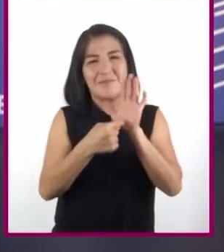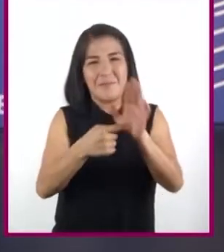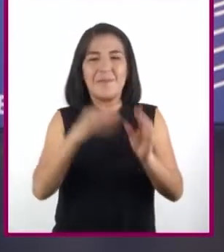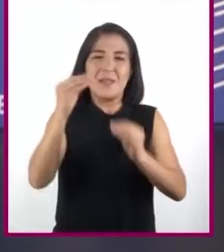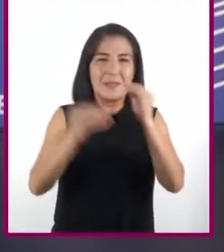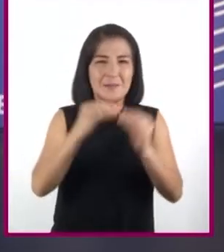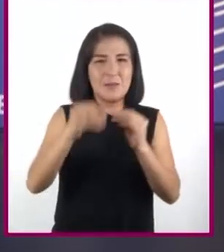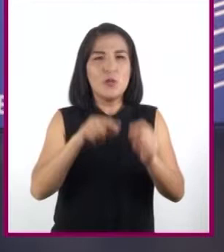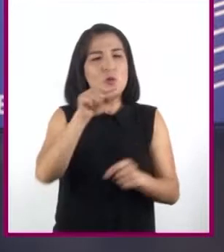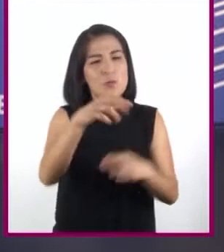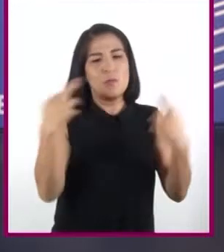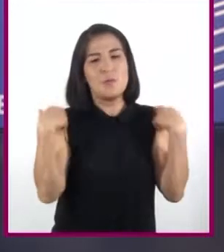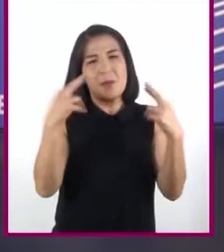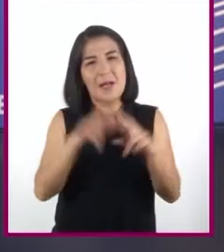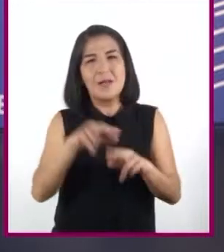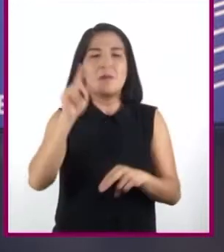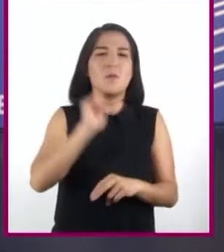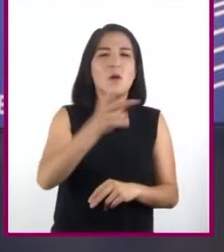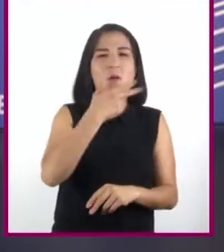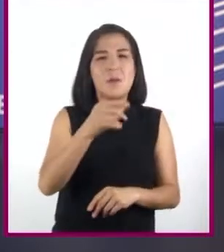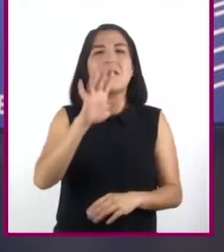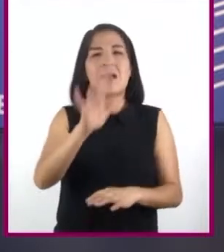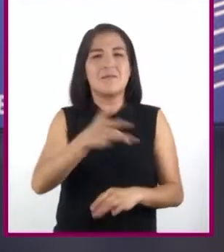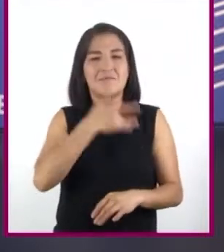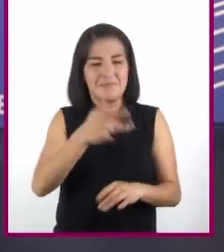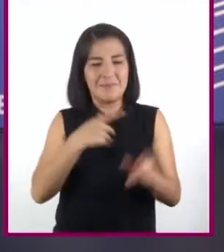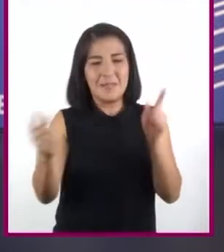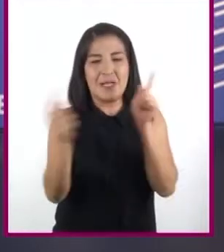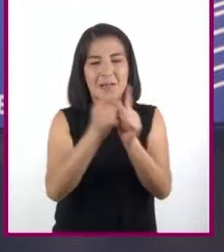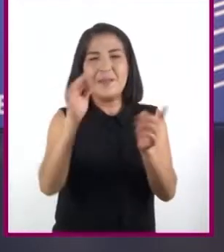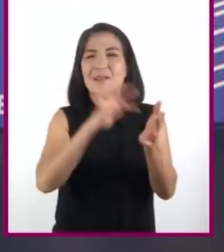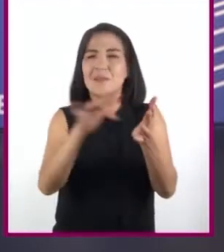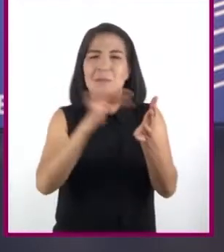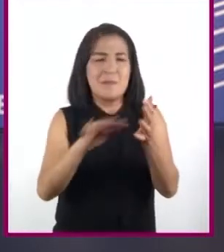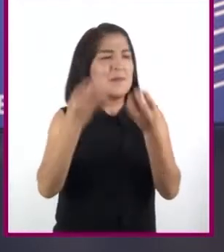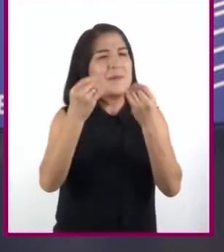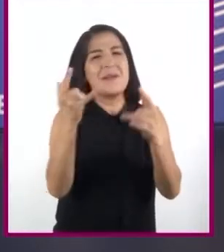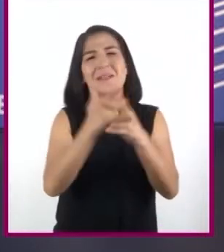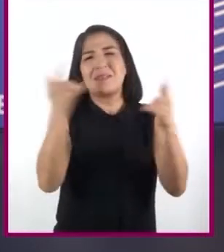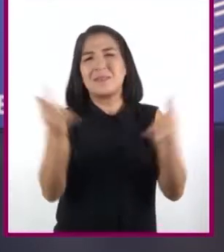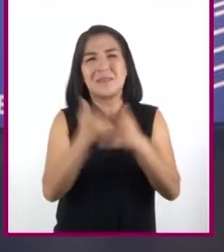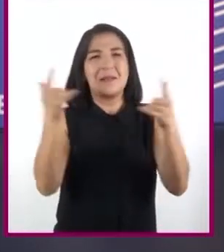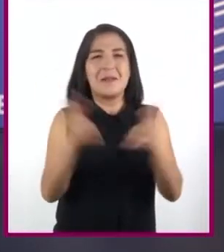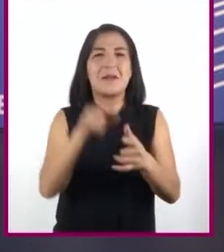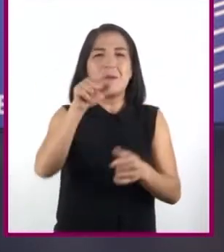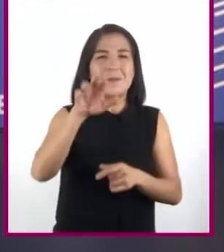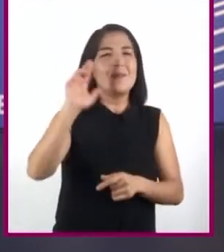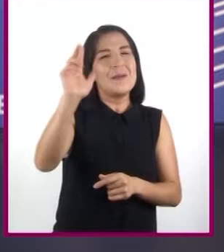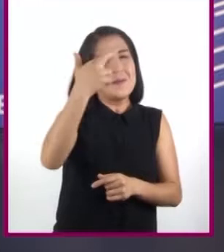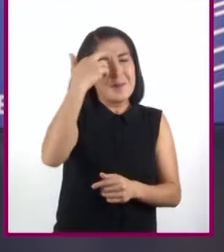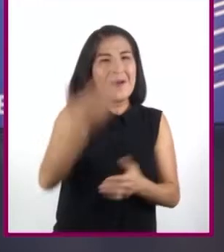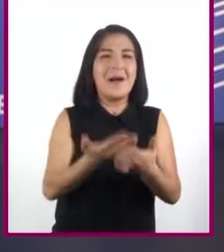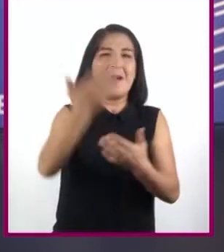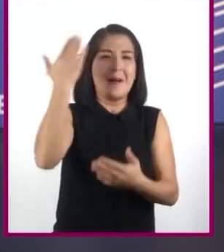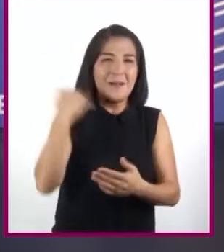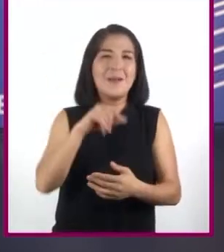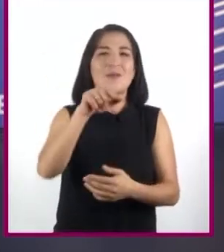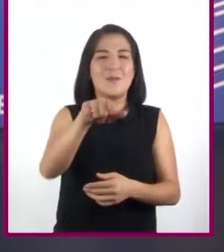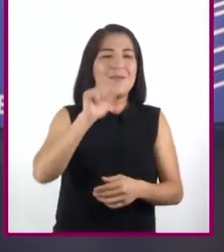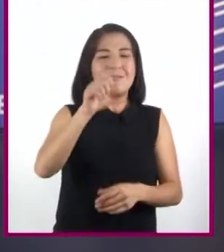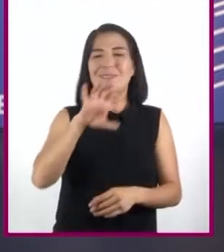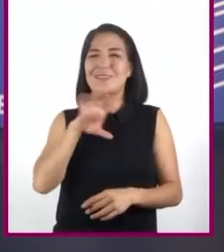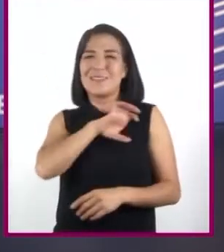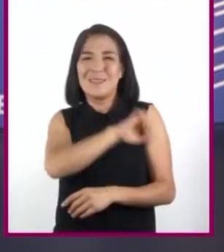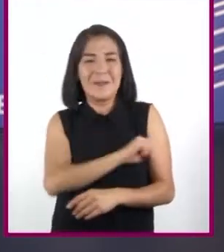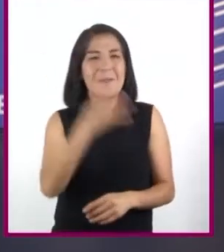Seguramente tus maestras y maestros han leído contigo una variedad de relatos que aún recuerdas y te habrán dicho lo fascinante